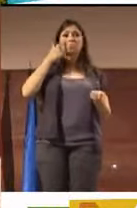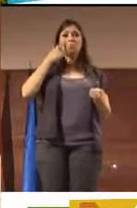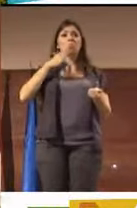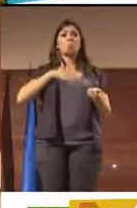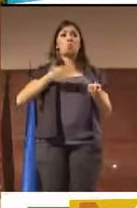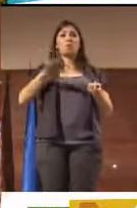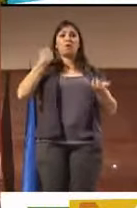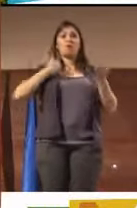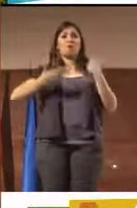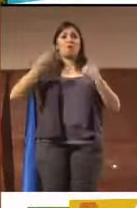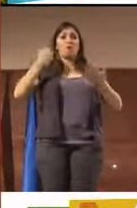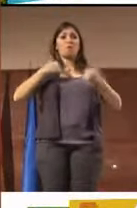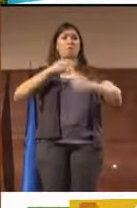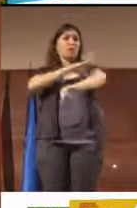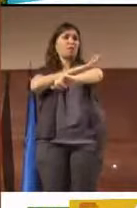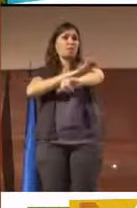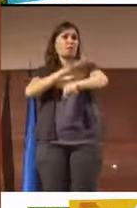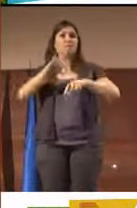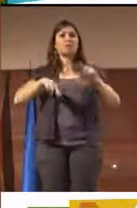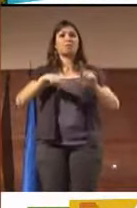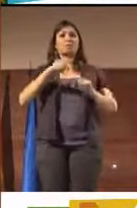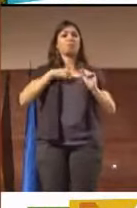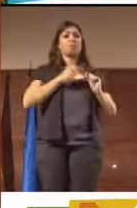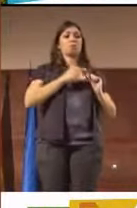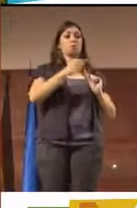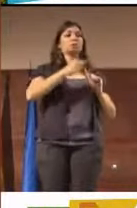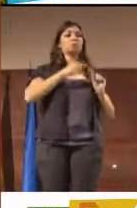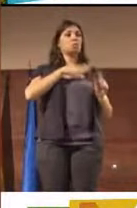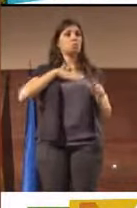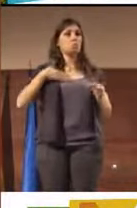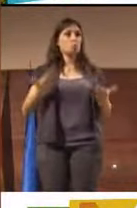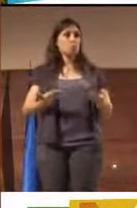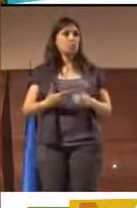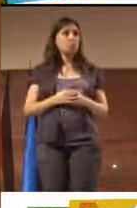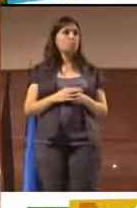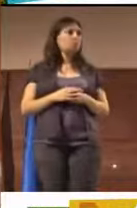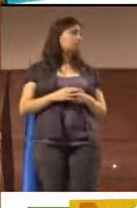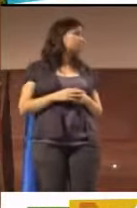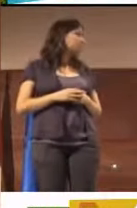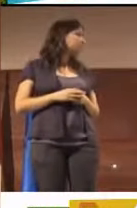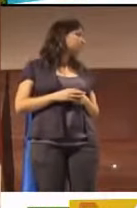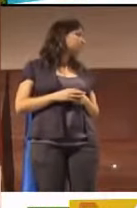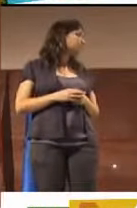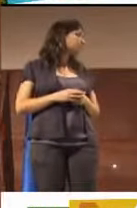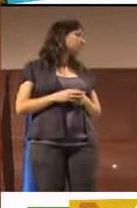pieza de soporte de brazo según la distancia que queramos colocarle. Y bueno,